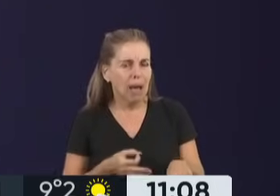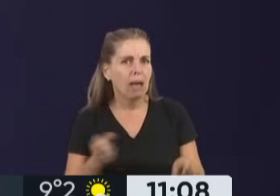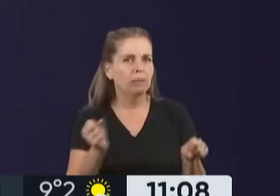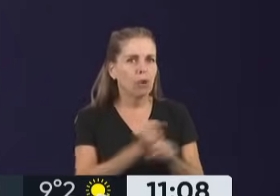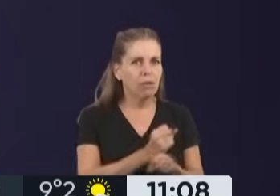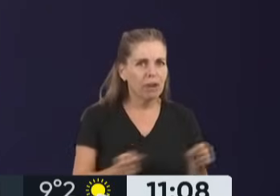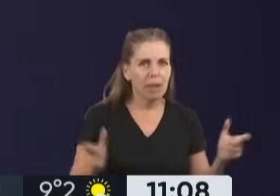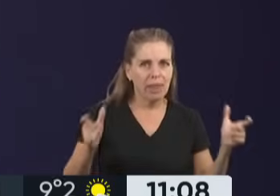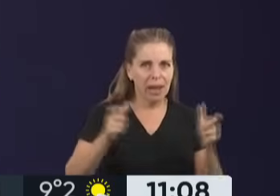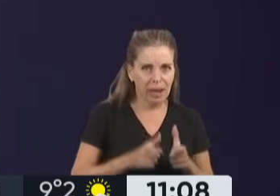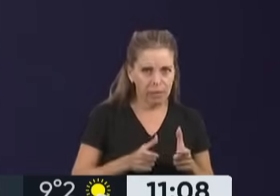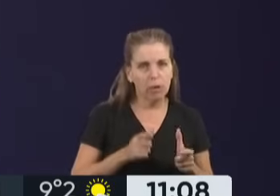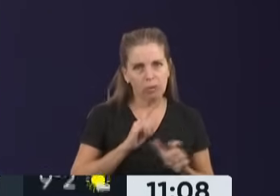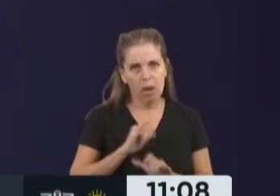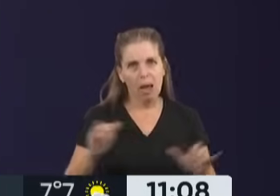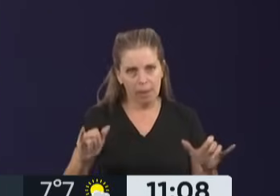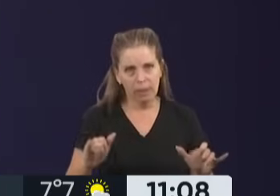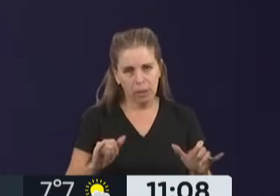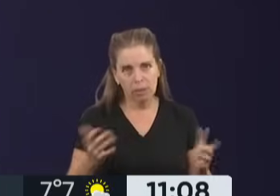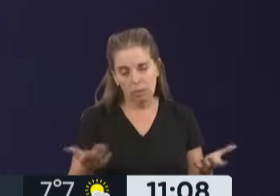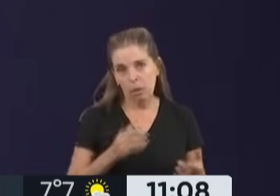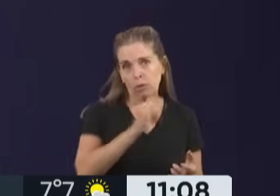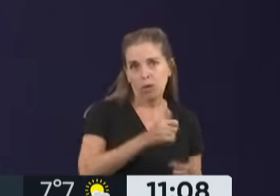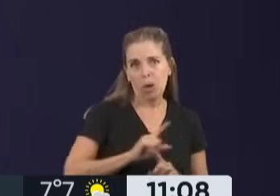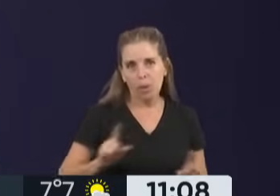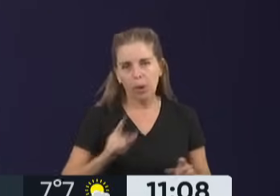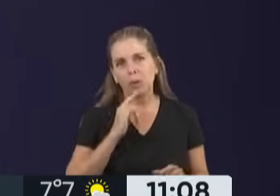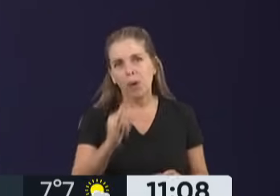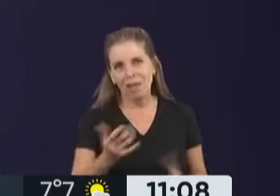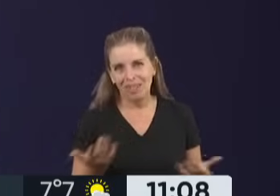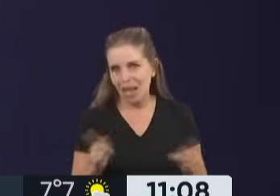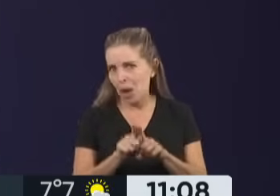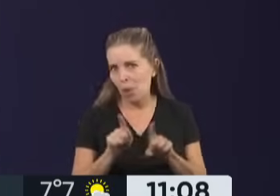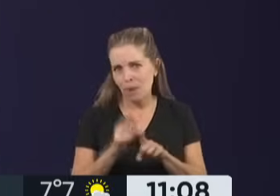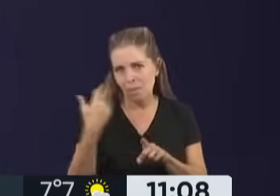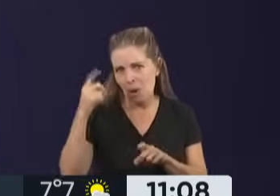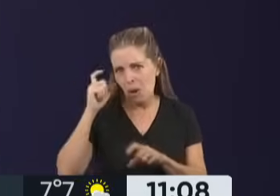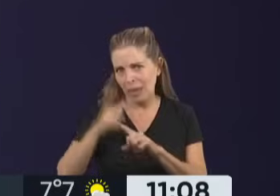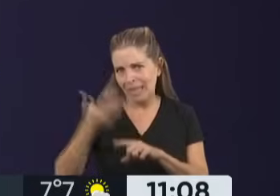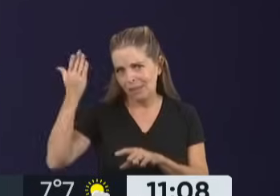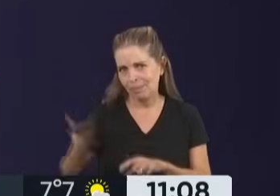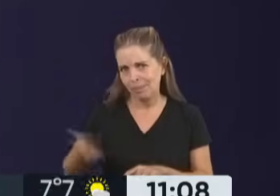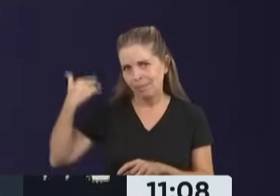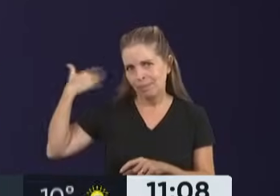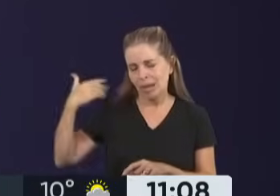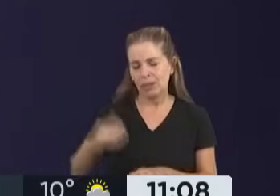confirmados, por sí o por no, como decía aquel emérito,